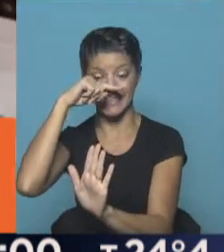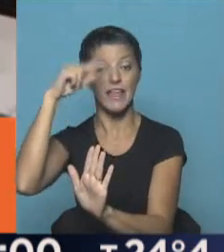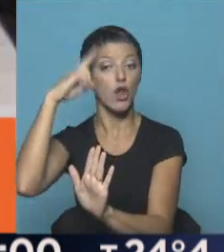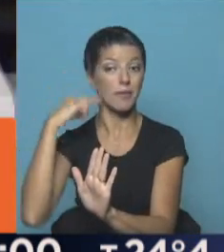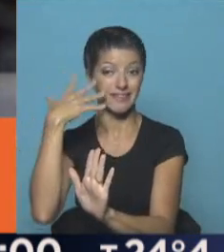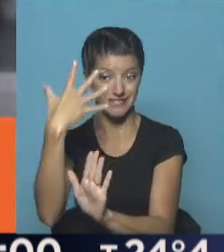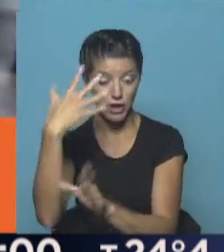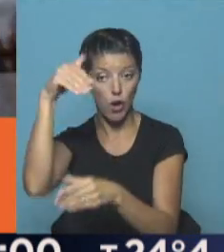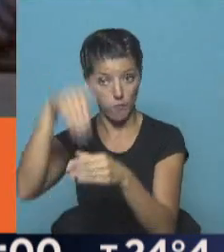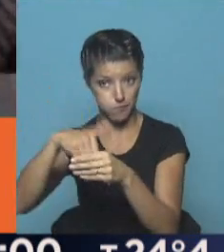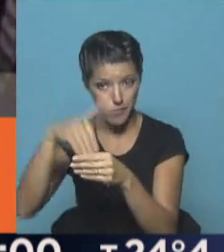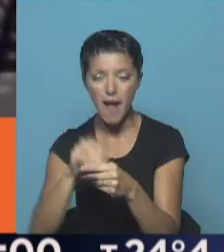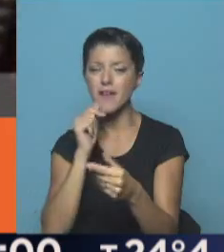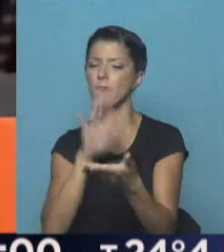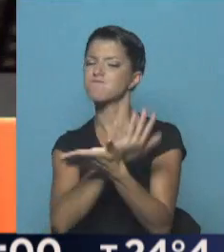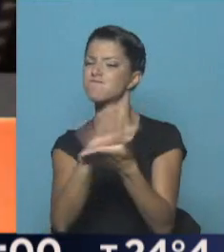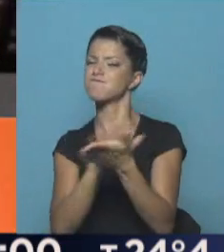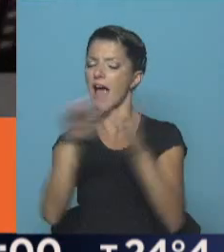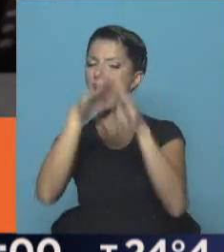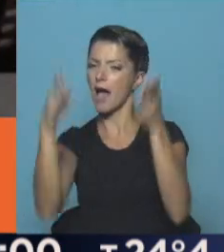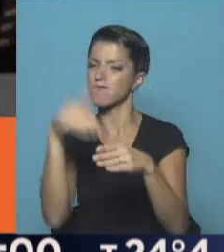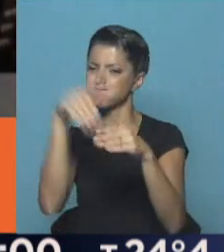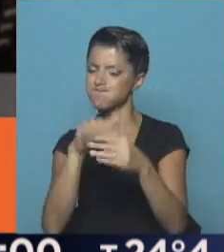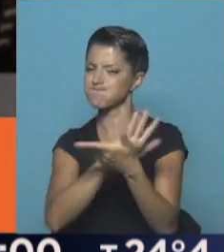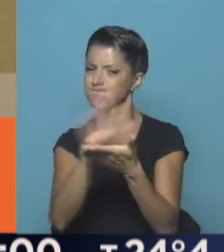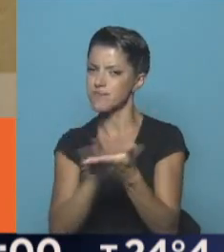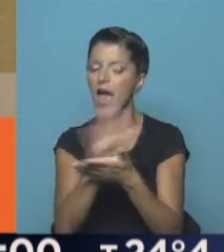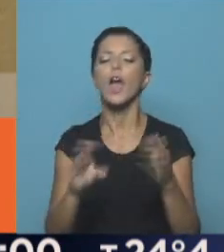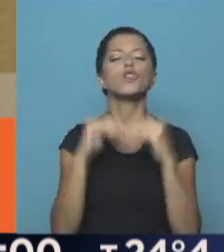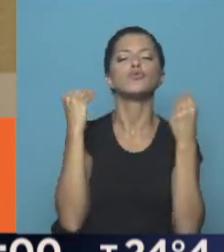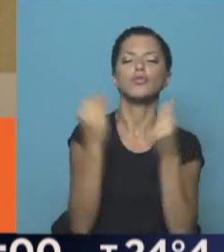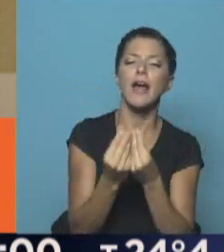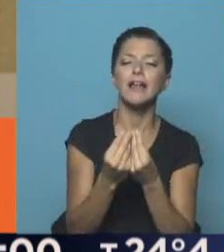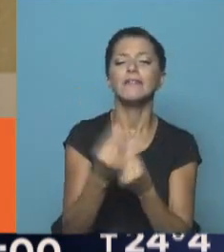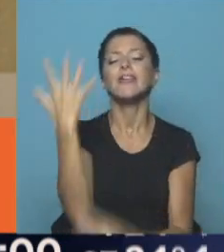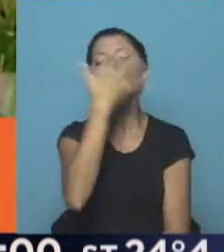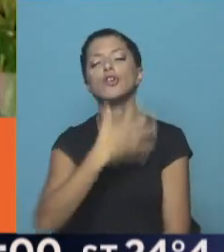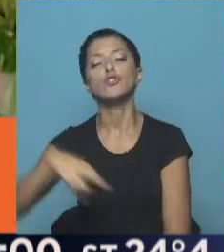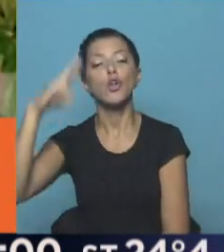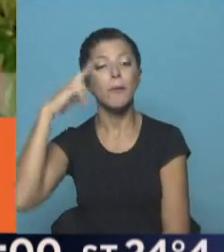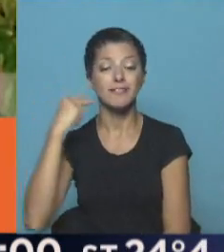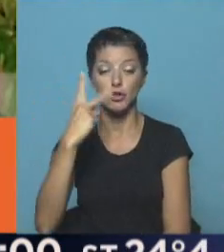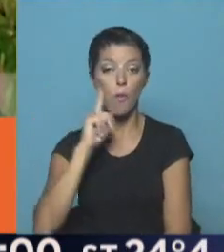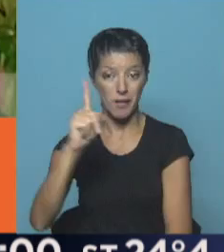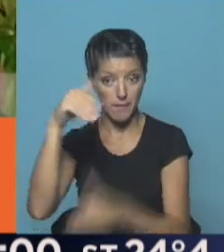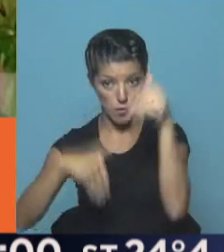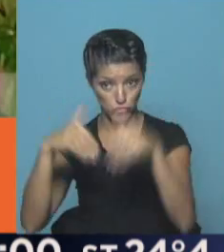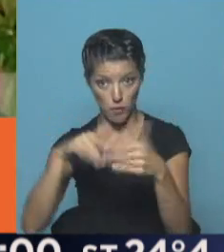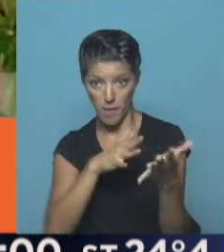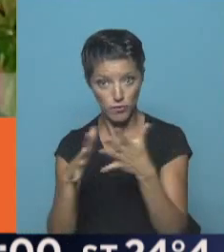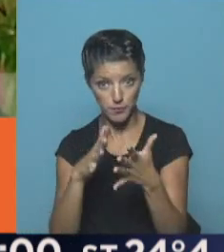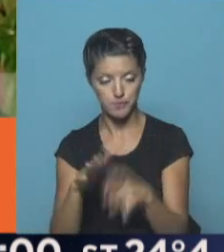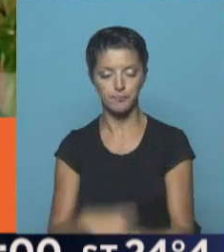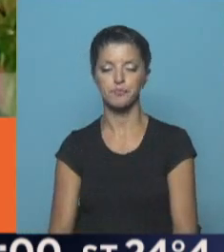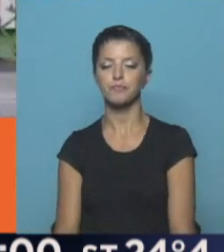1.795 actas con supuestas irregularidades equivalentes a poco más de 592.000 votos.